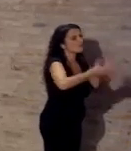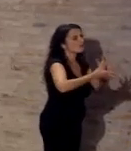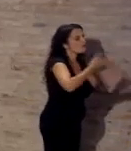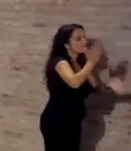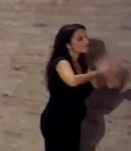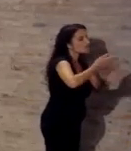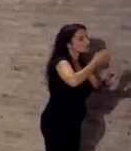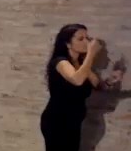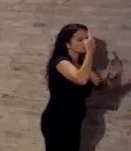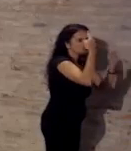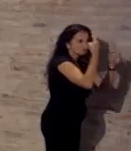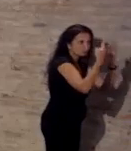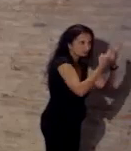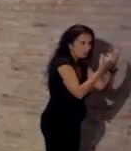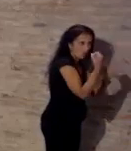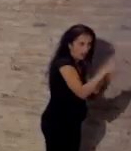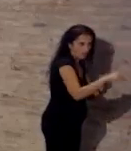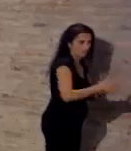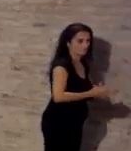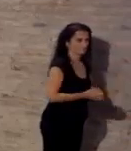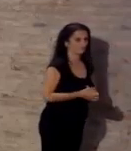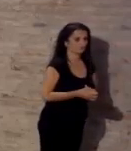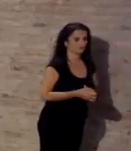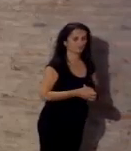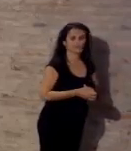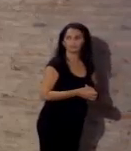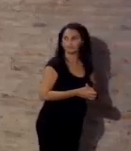distintas formas de violencia que